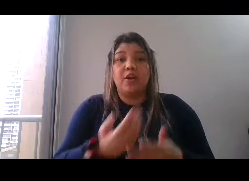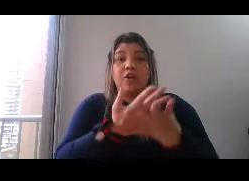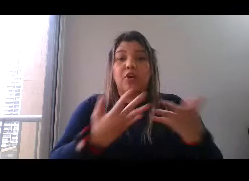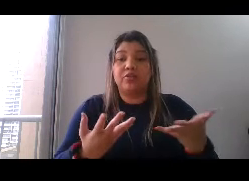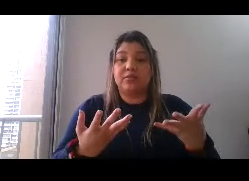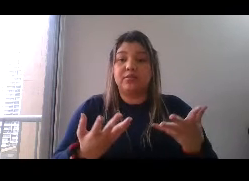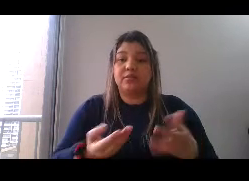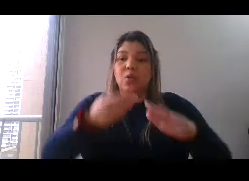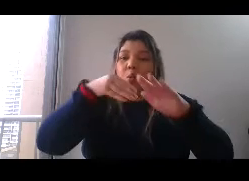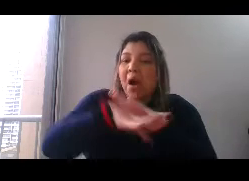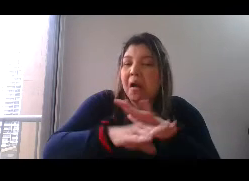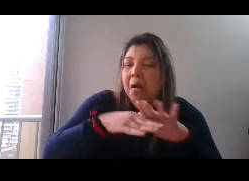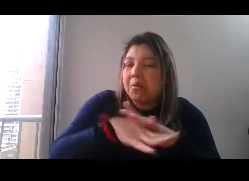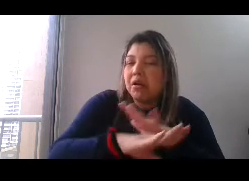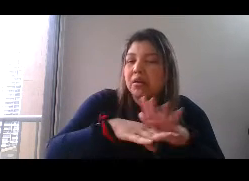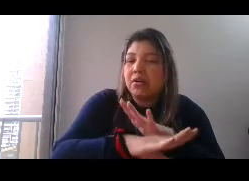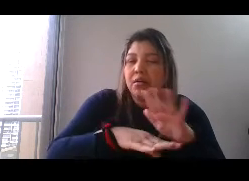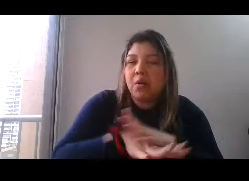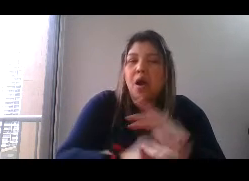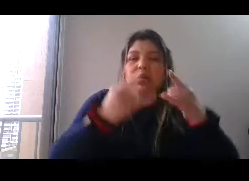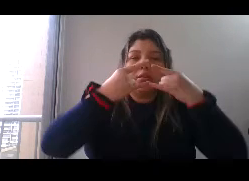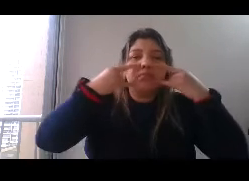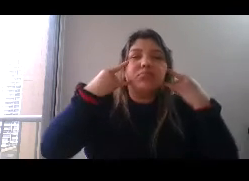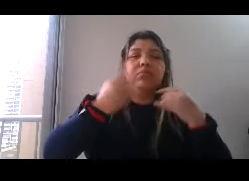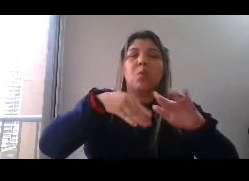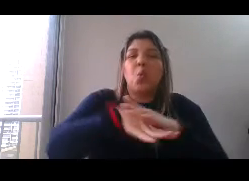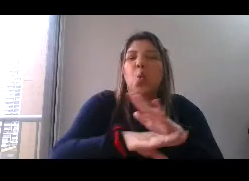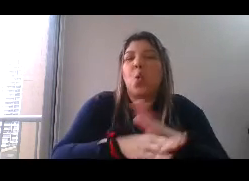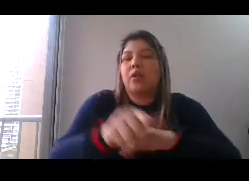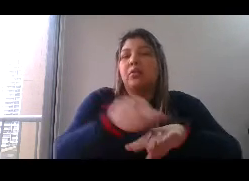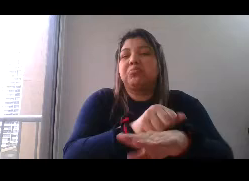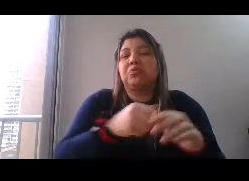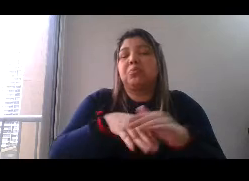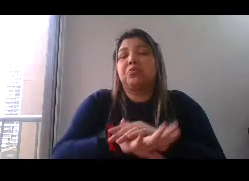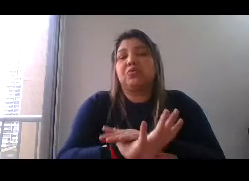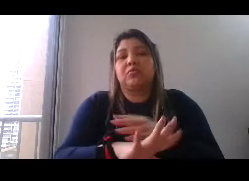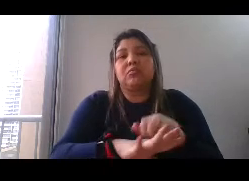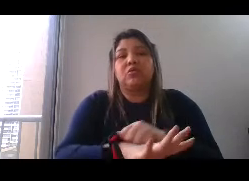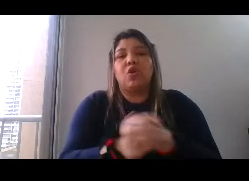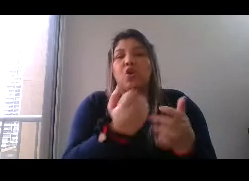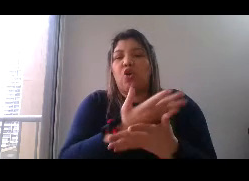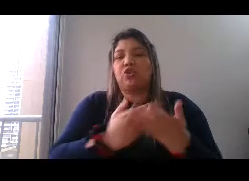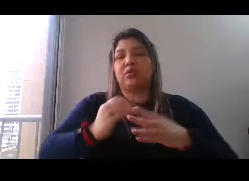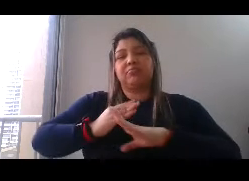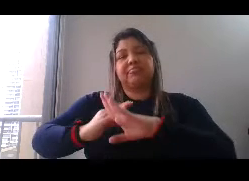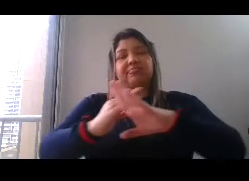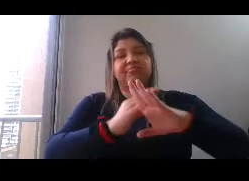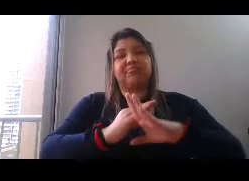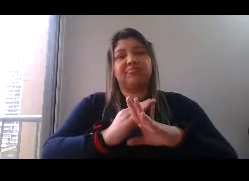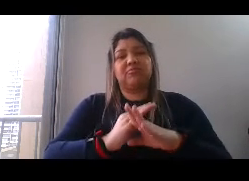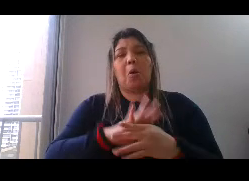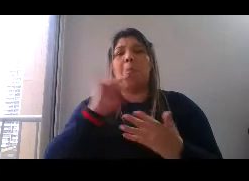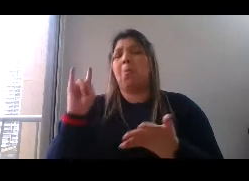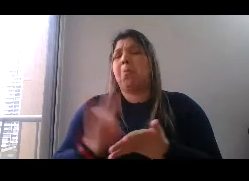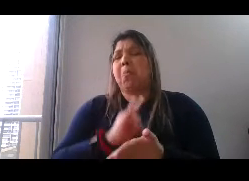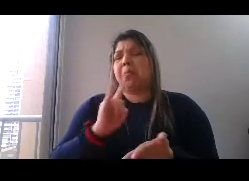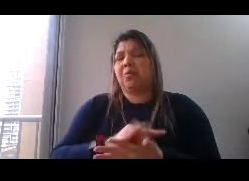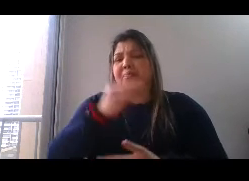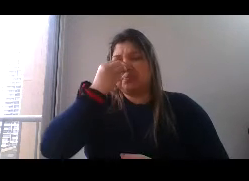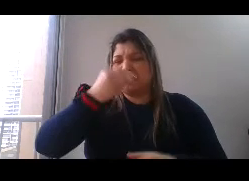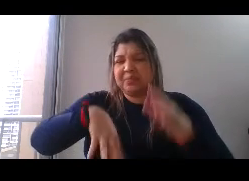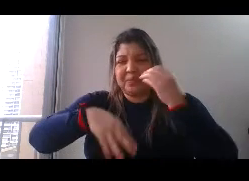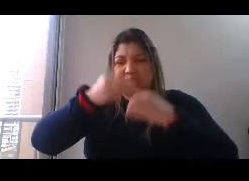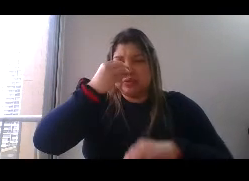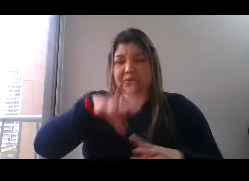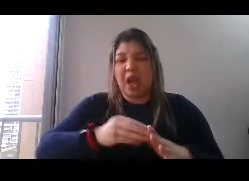área, no se deben almacenar esos elementos de protección personal que ya se han usado, que estén contaminados. Esos elementos